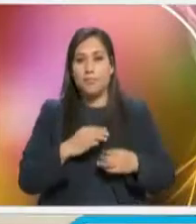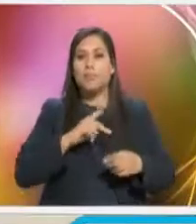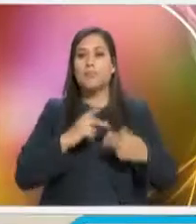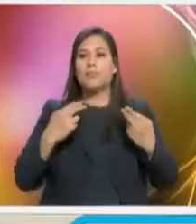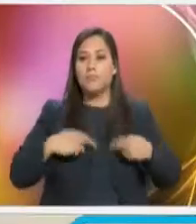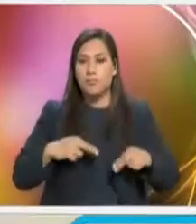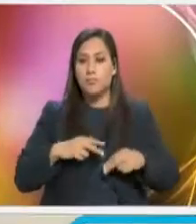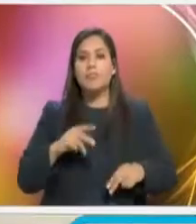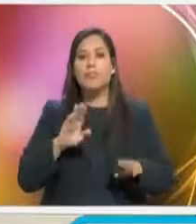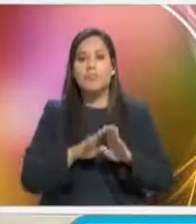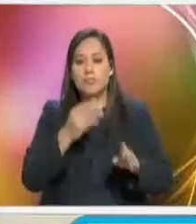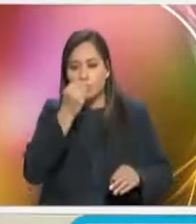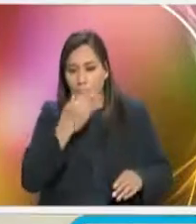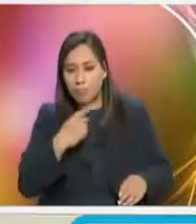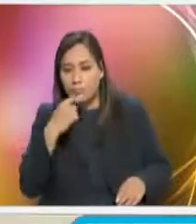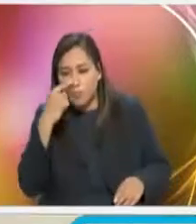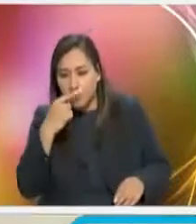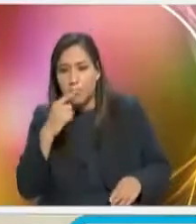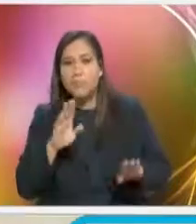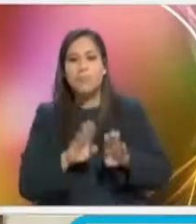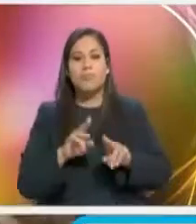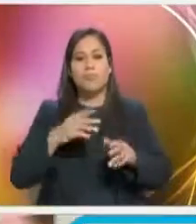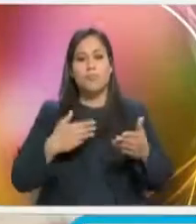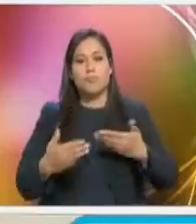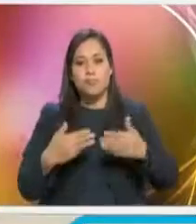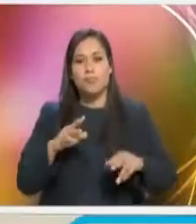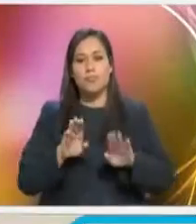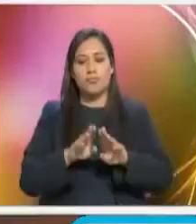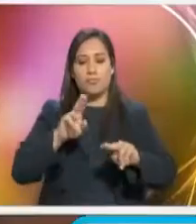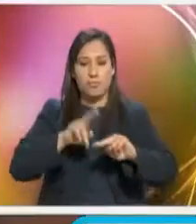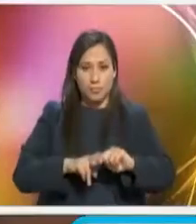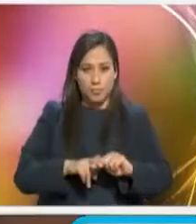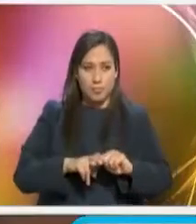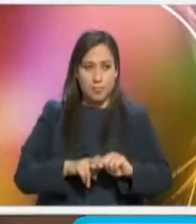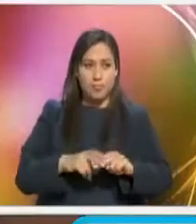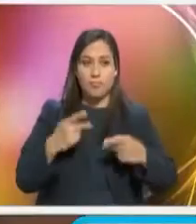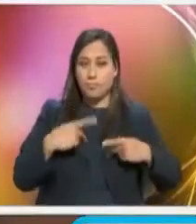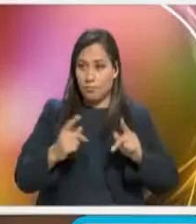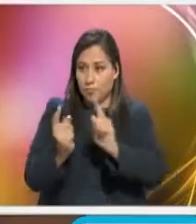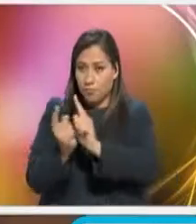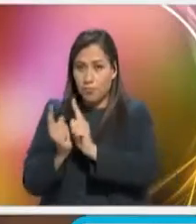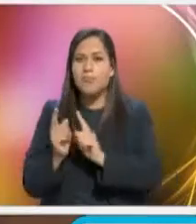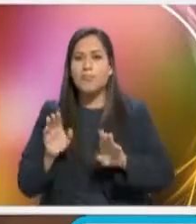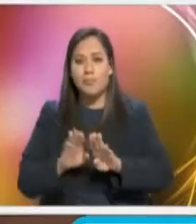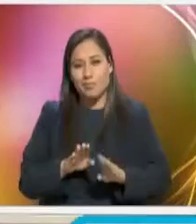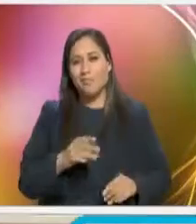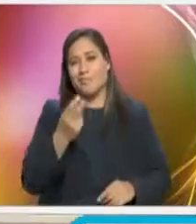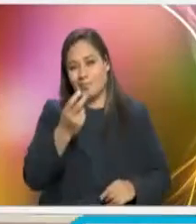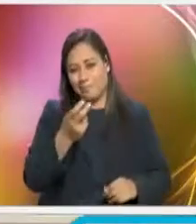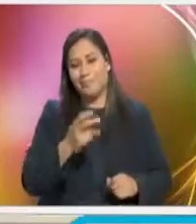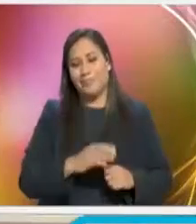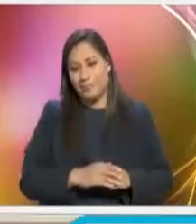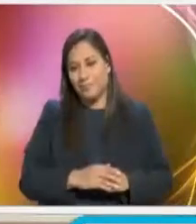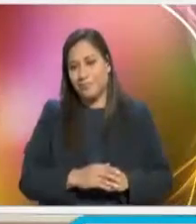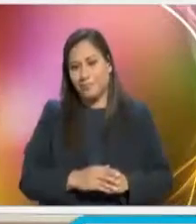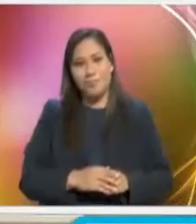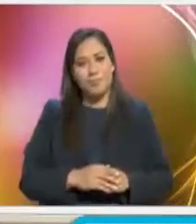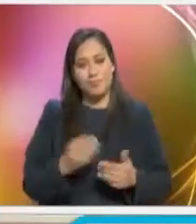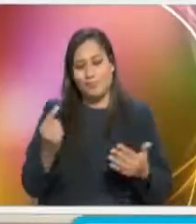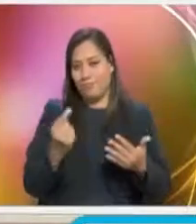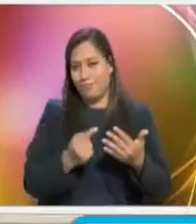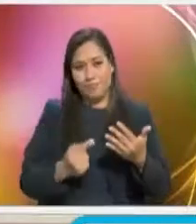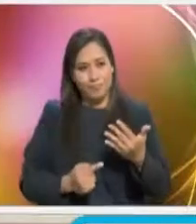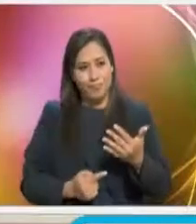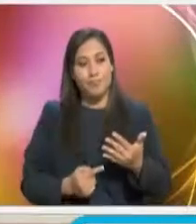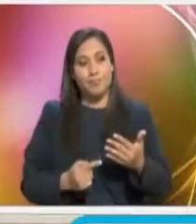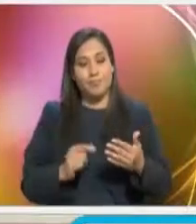ropa, cómo olemos, cómo caminamos, cómo nos sentamos, qué tanto nos acercamos a las personas. Entonces, realmente es algo muy amplio.